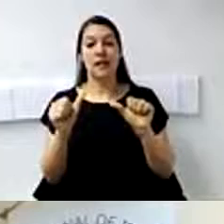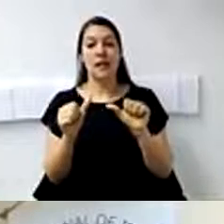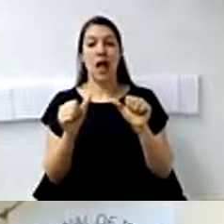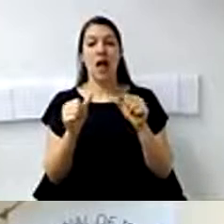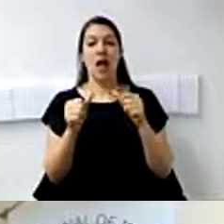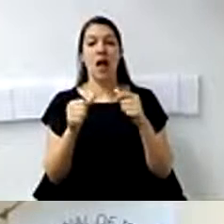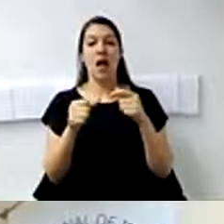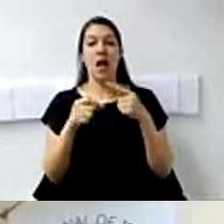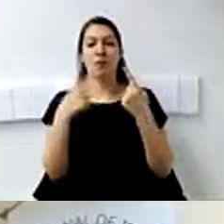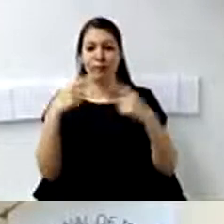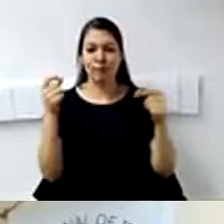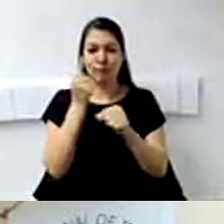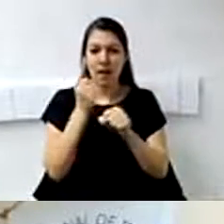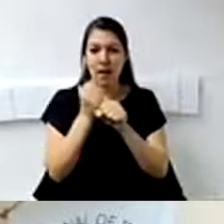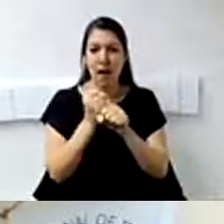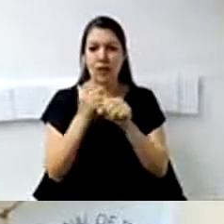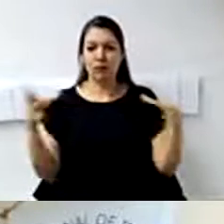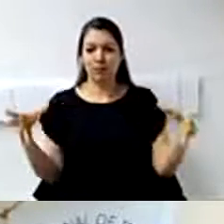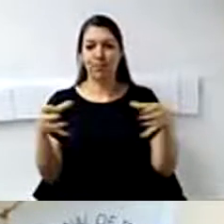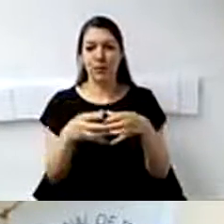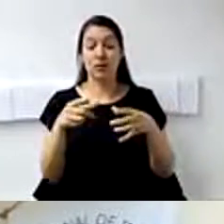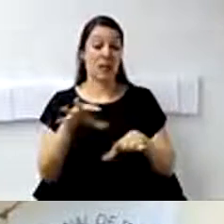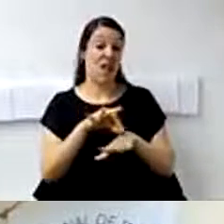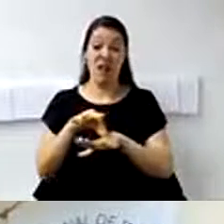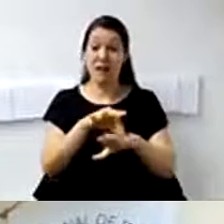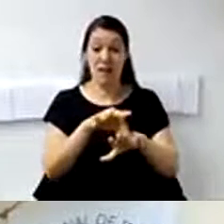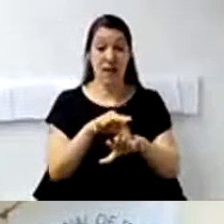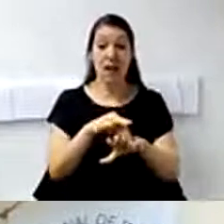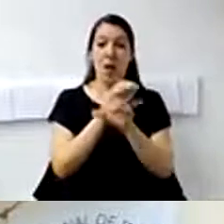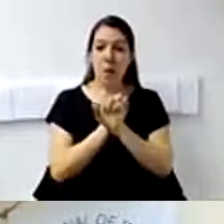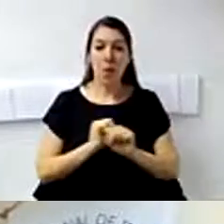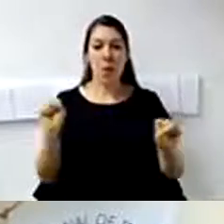sinergias, la guía esta puede ser